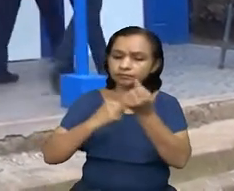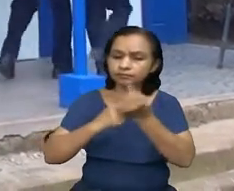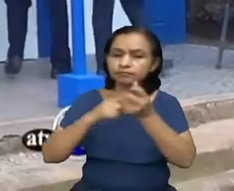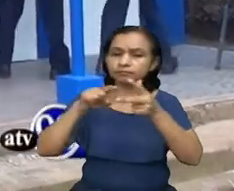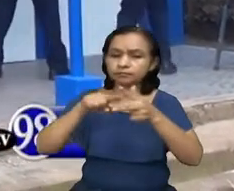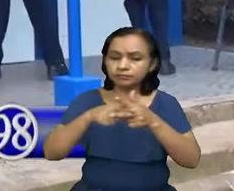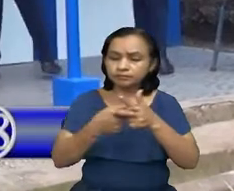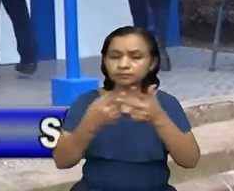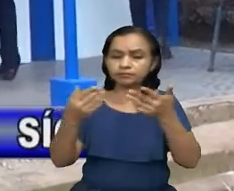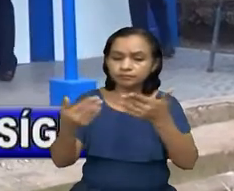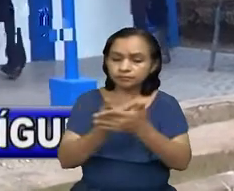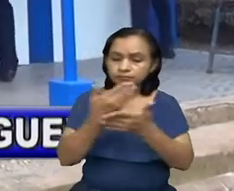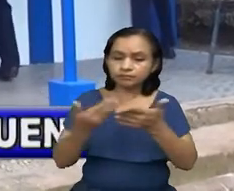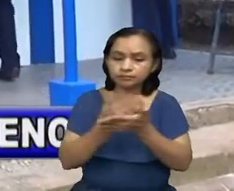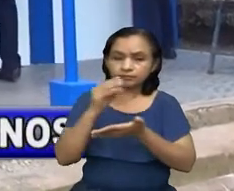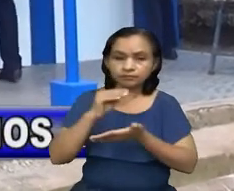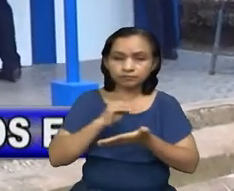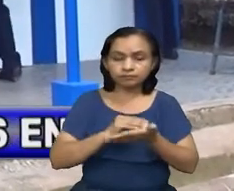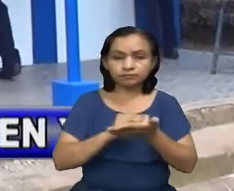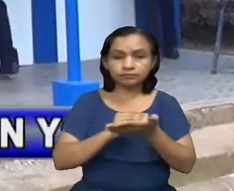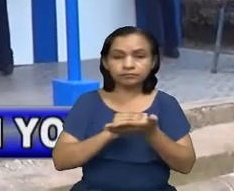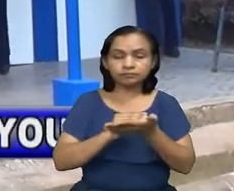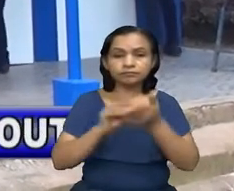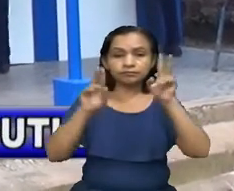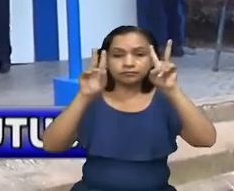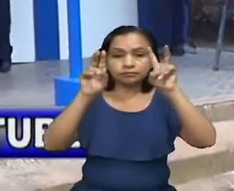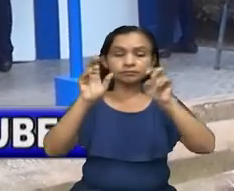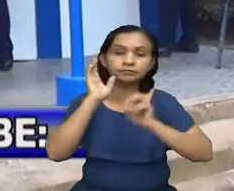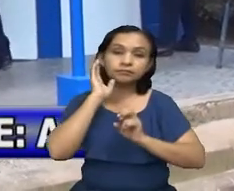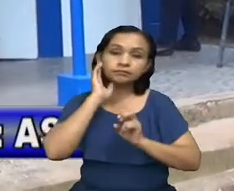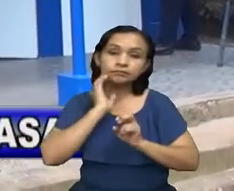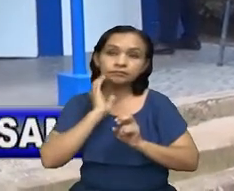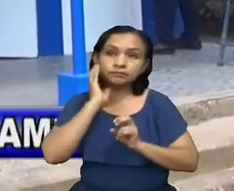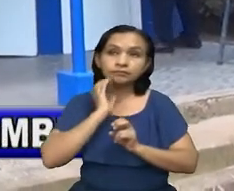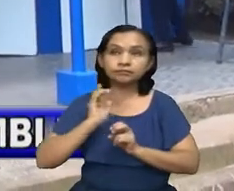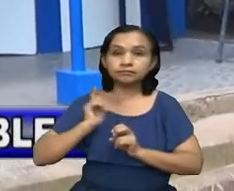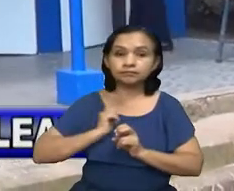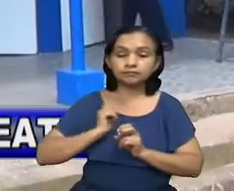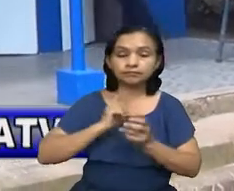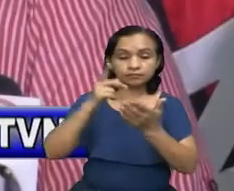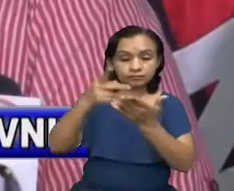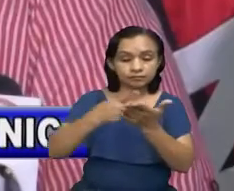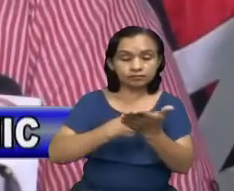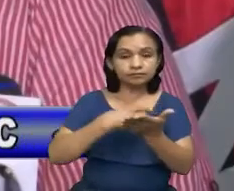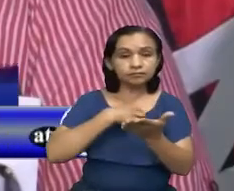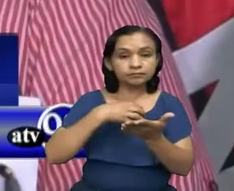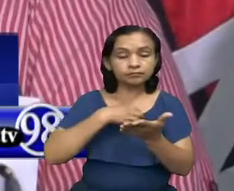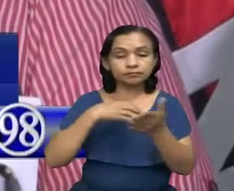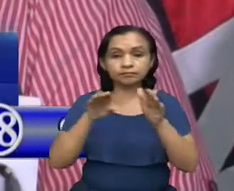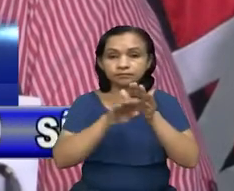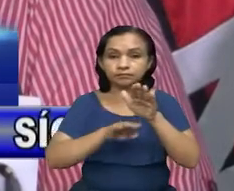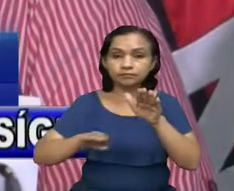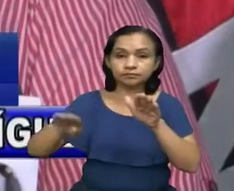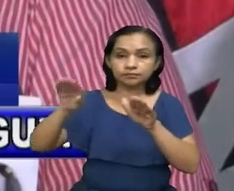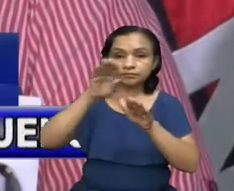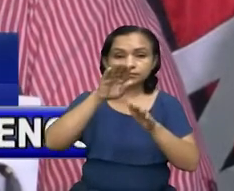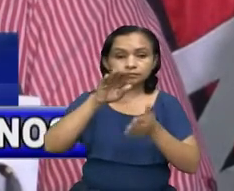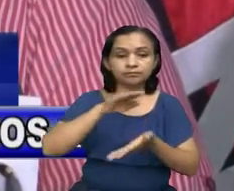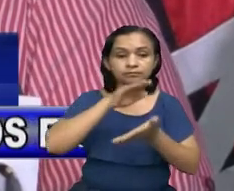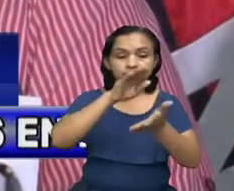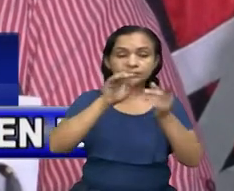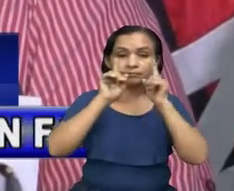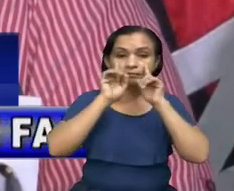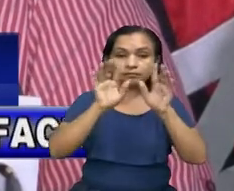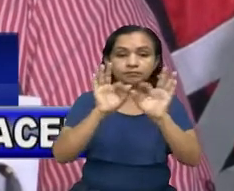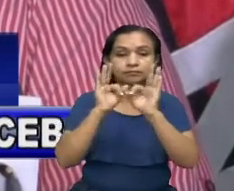esta actualización y esta implementación basada en las experiencias que hemos tenido en nuestros proyectos, sobre todo trasladando seguridad a